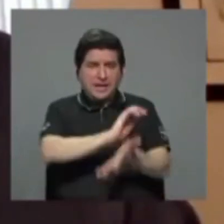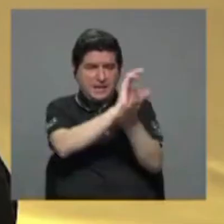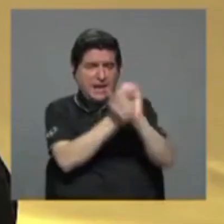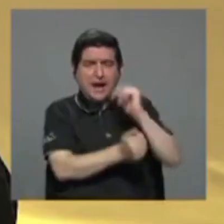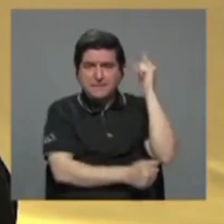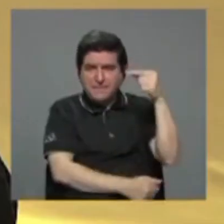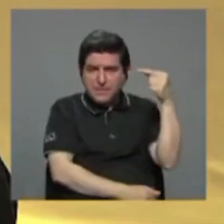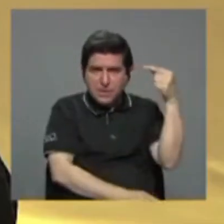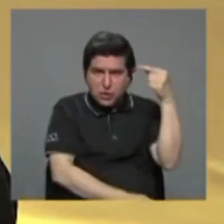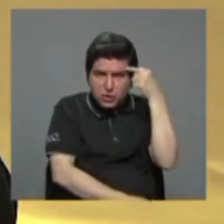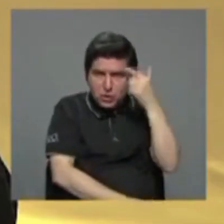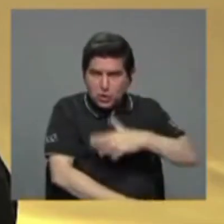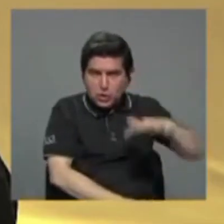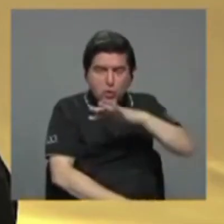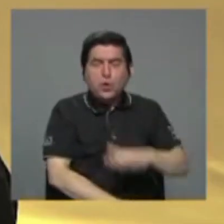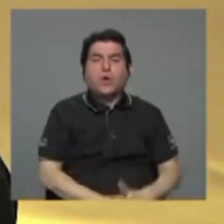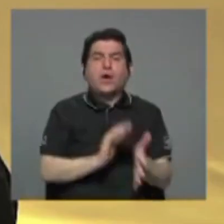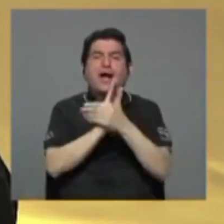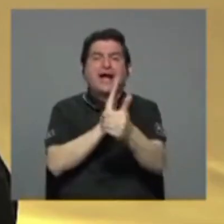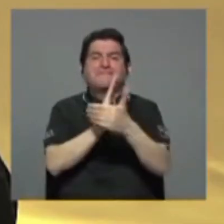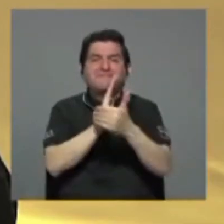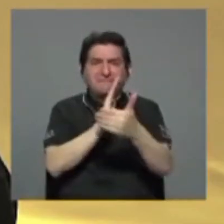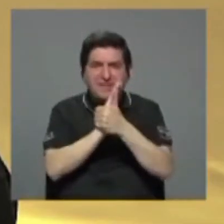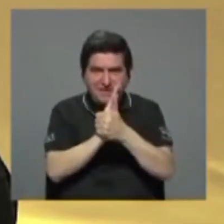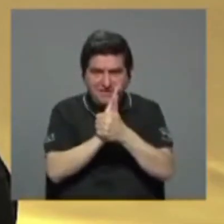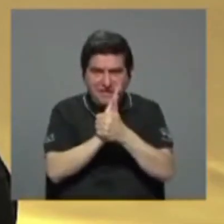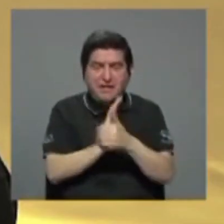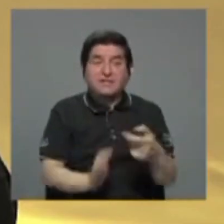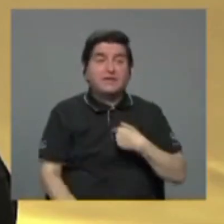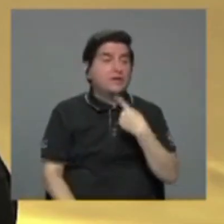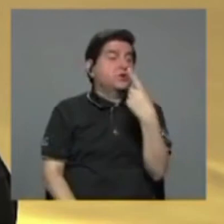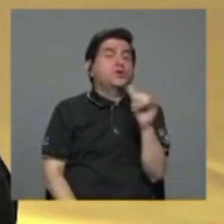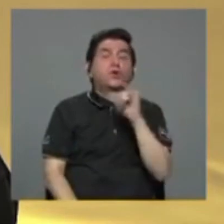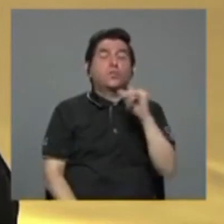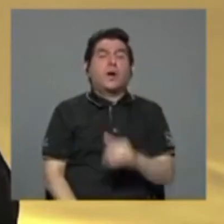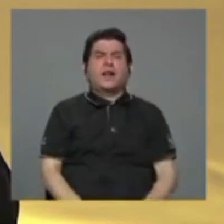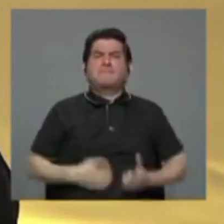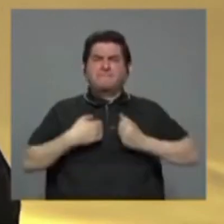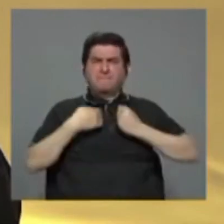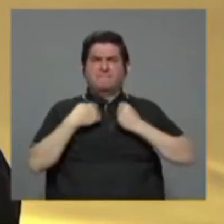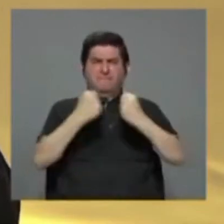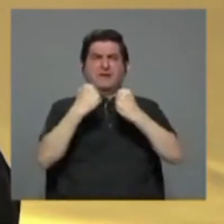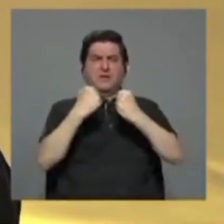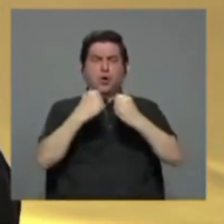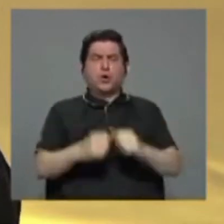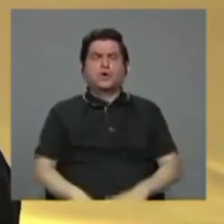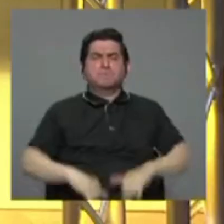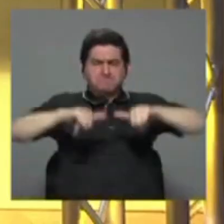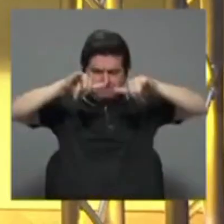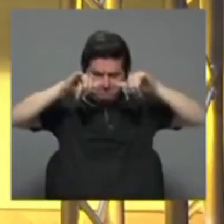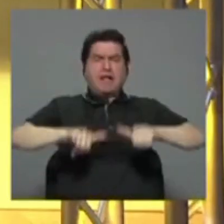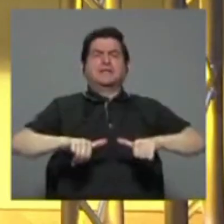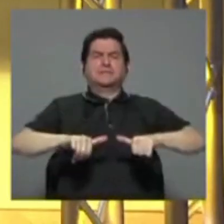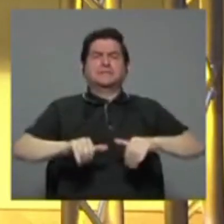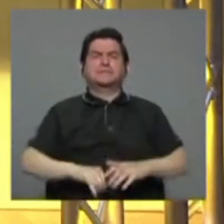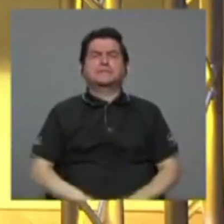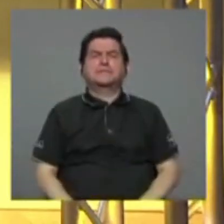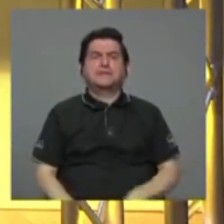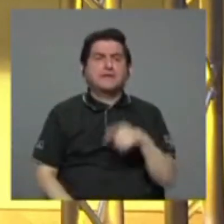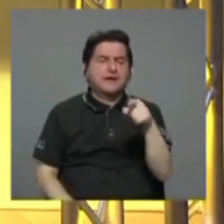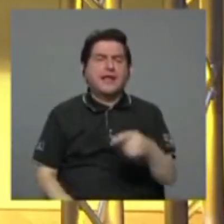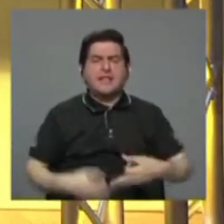Estado, tener la capacidad y yo diría también la valentía para sostenerse